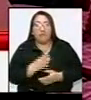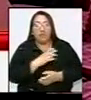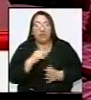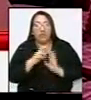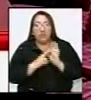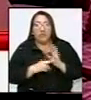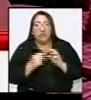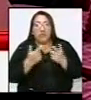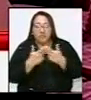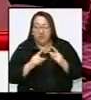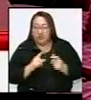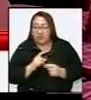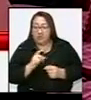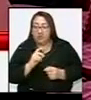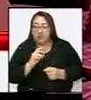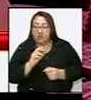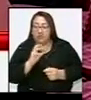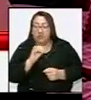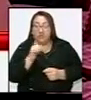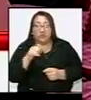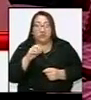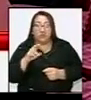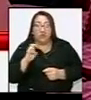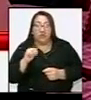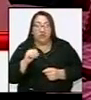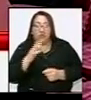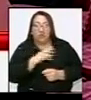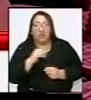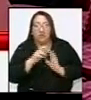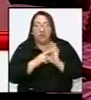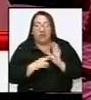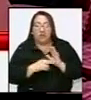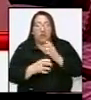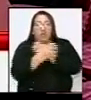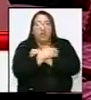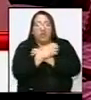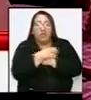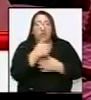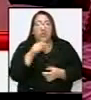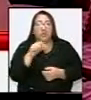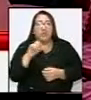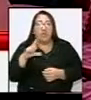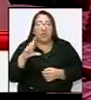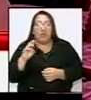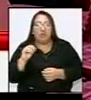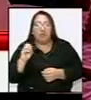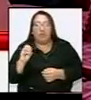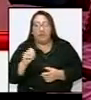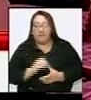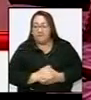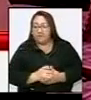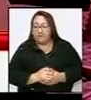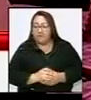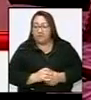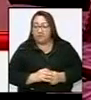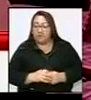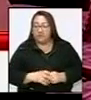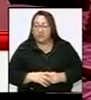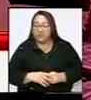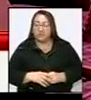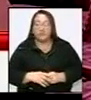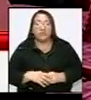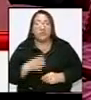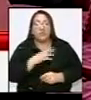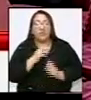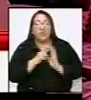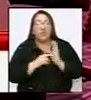regional de La Libertad, Manuel Yempén, el gobernador regional de Lambayeque, Anselmo Lozano Centurión, el gobernador regional